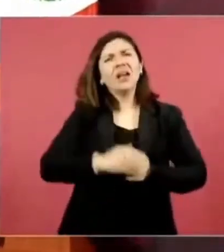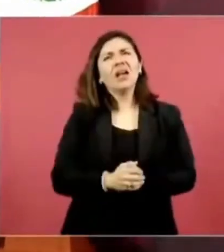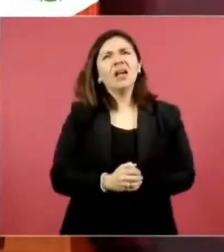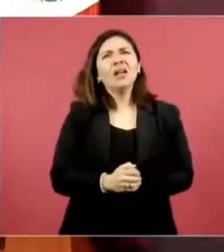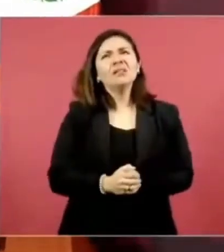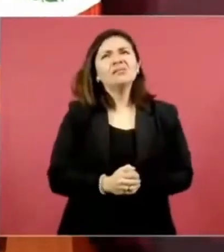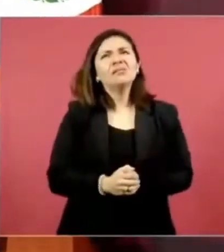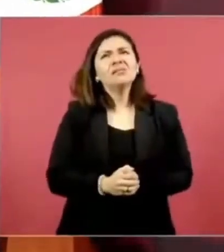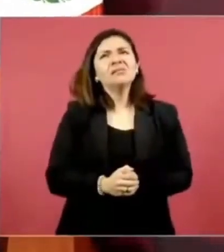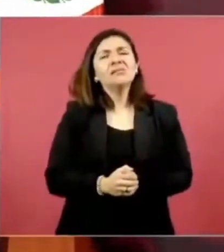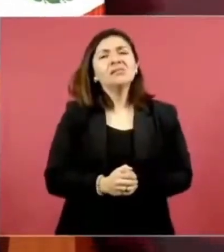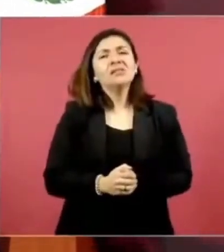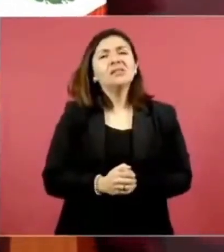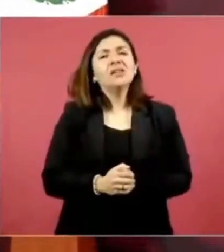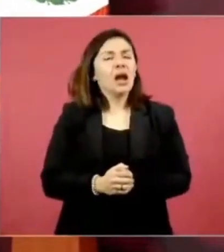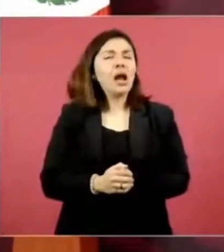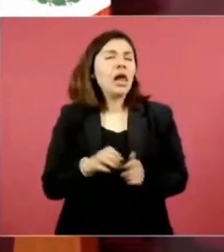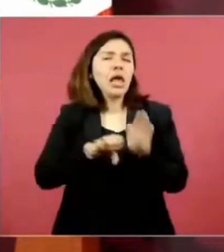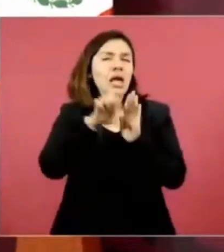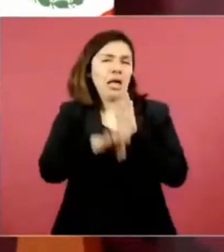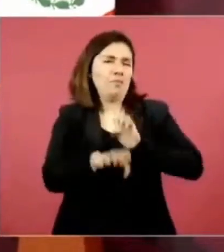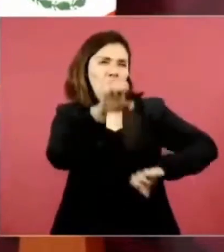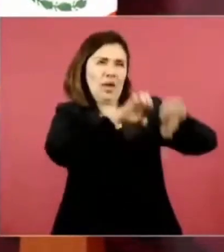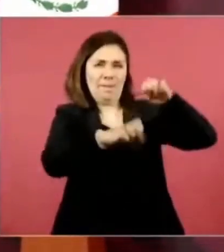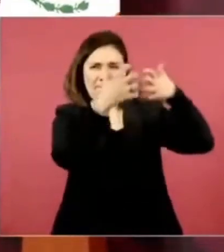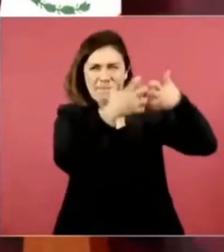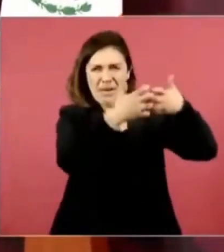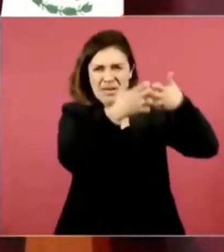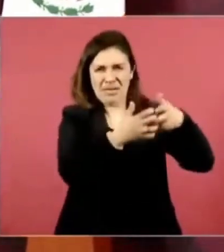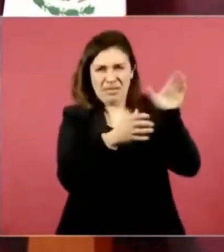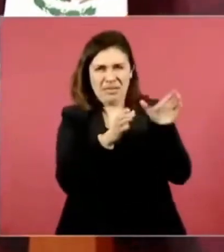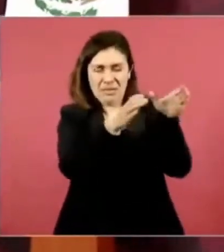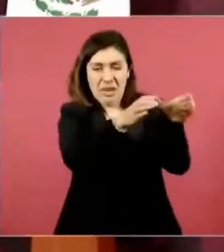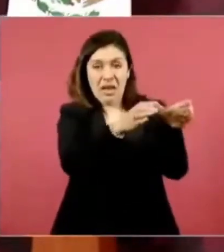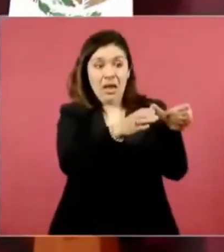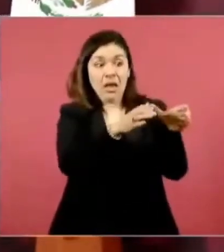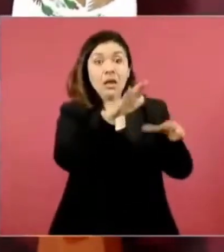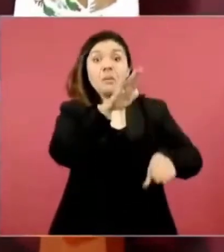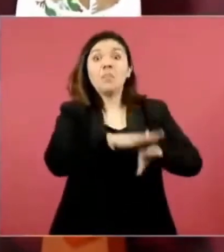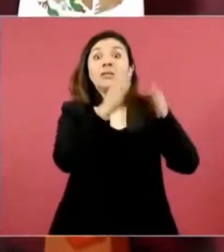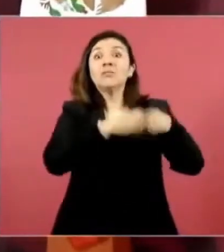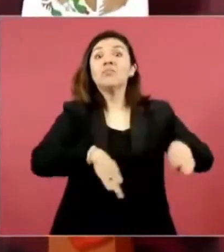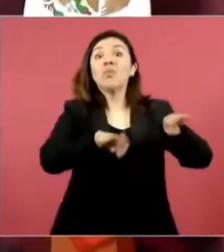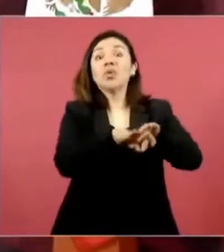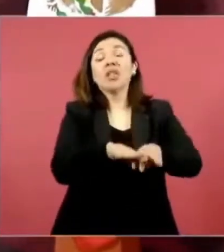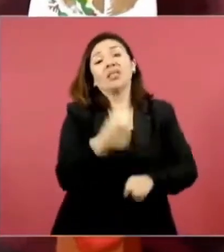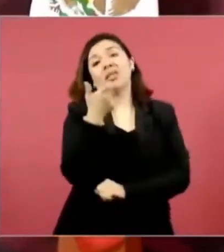que en una empresa lo que cuenta es el capital